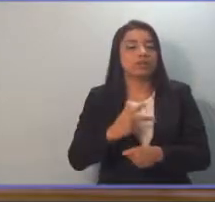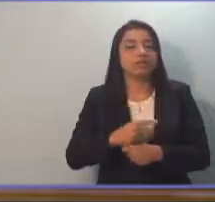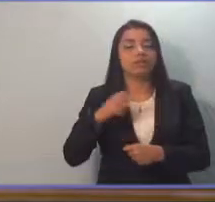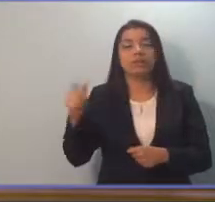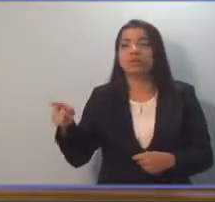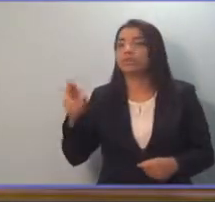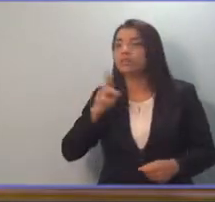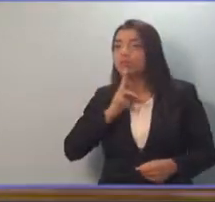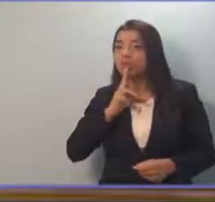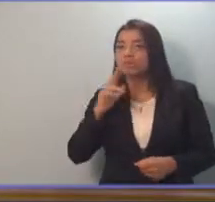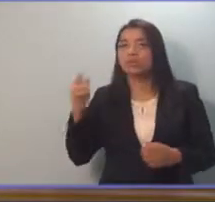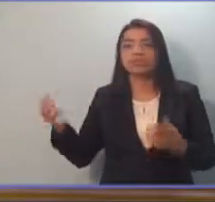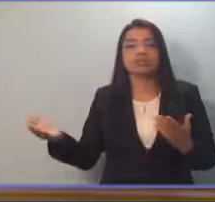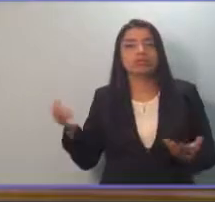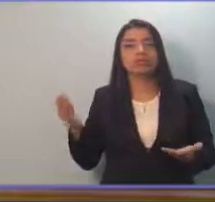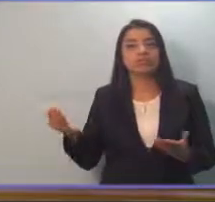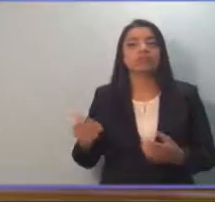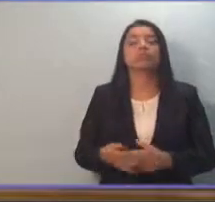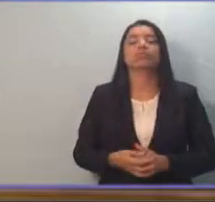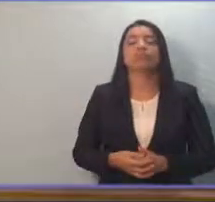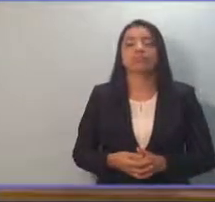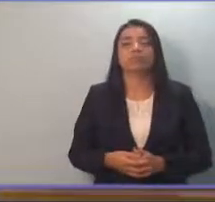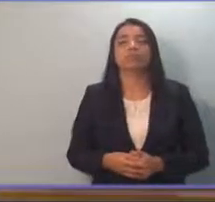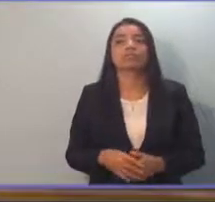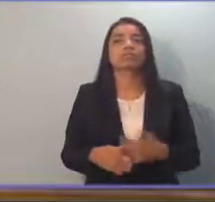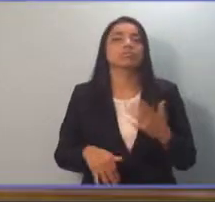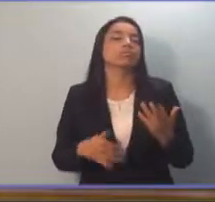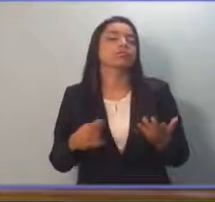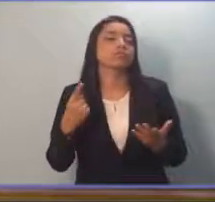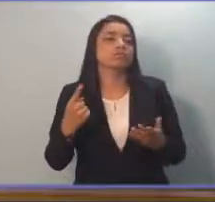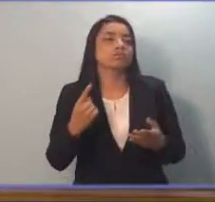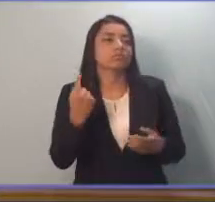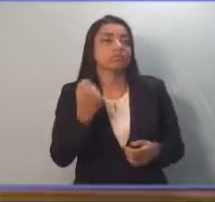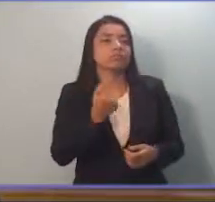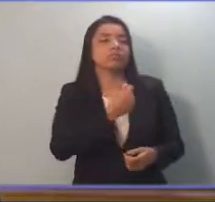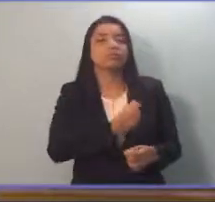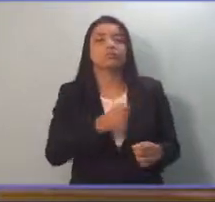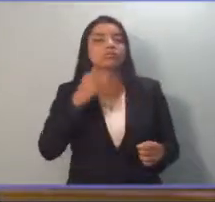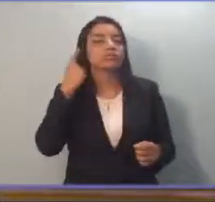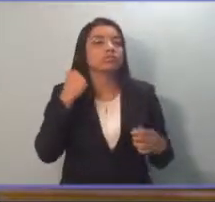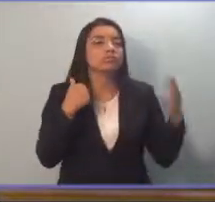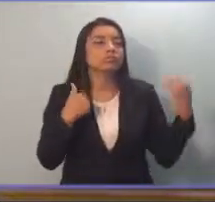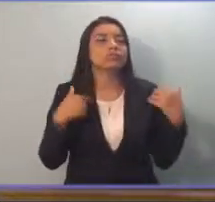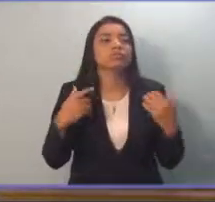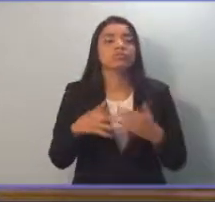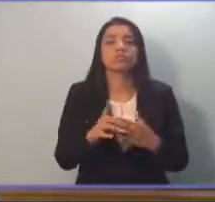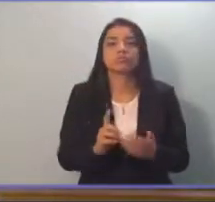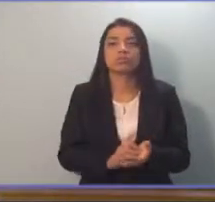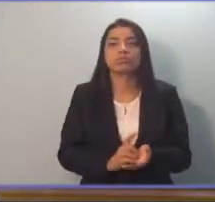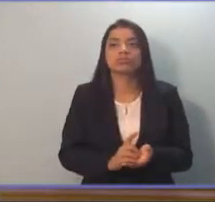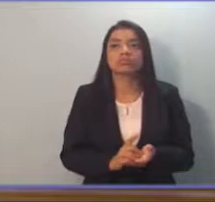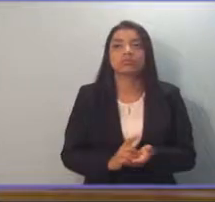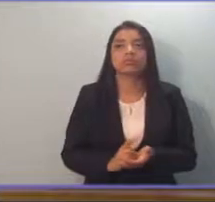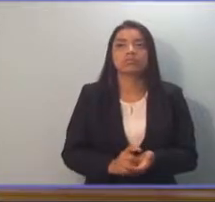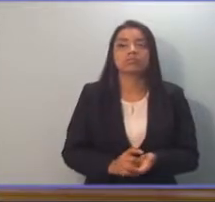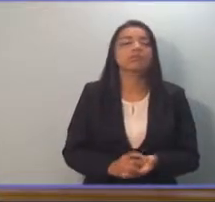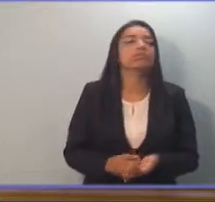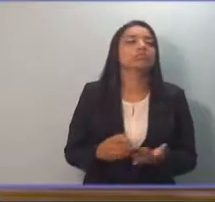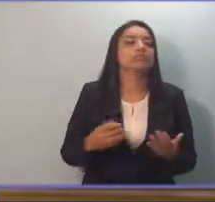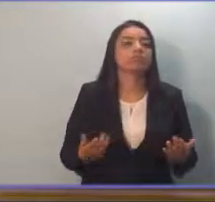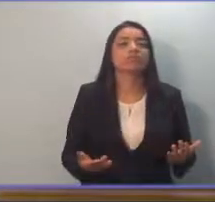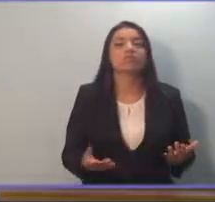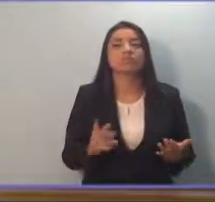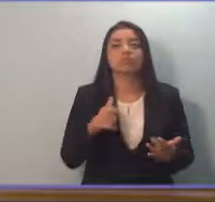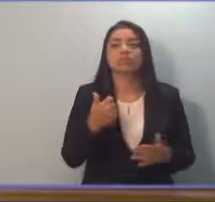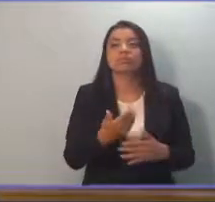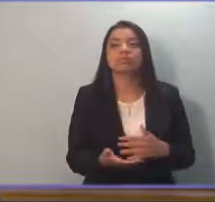con Honduras. La atención a víctimas, señoras y señores diputados, ha sido otro